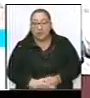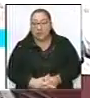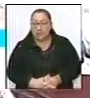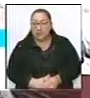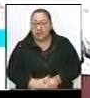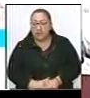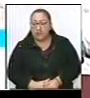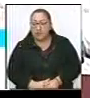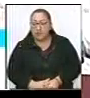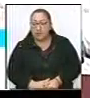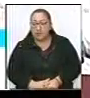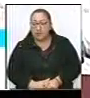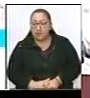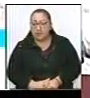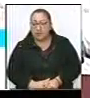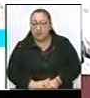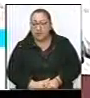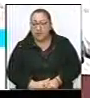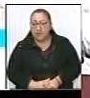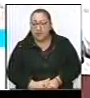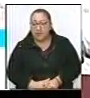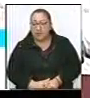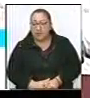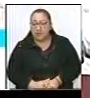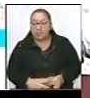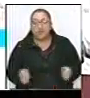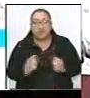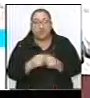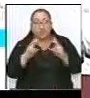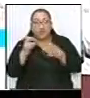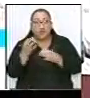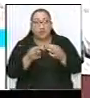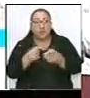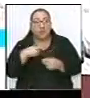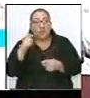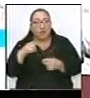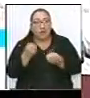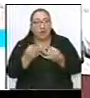tengan algún tipo de injerencia económica requieran de